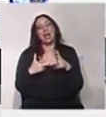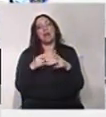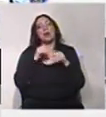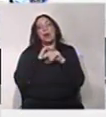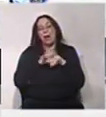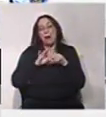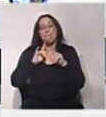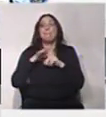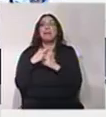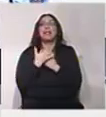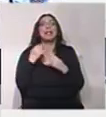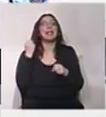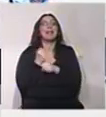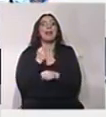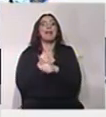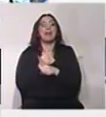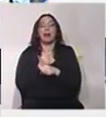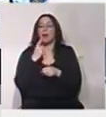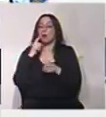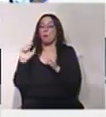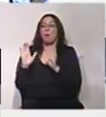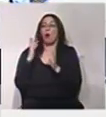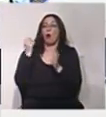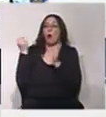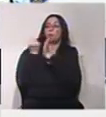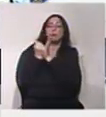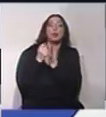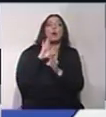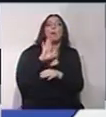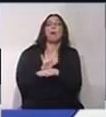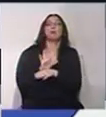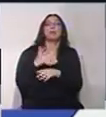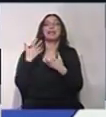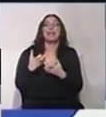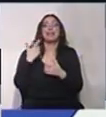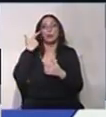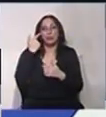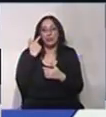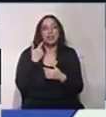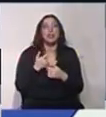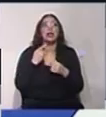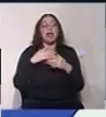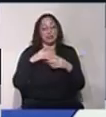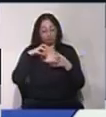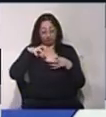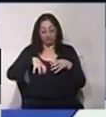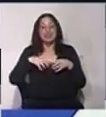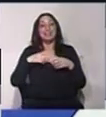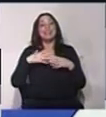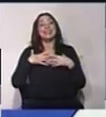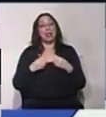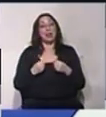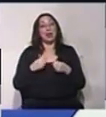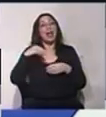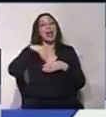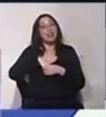trabajo ya quedaste señalado como el suicidio. Y lo que es peor y que nos pasa a nosotros desde el sector salud, que el estigma está dentro del